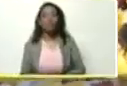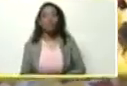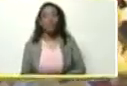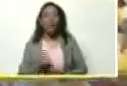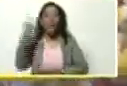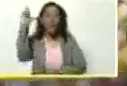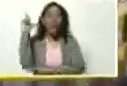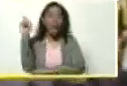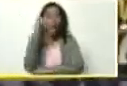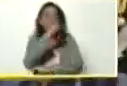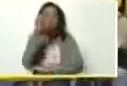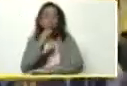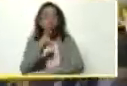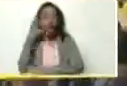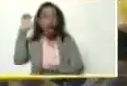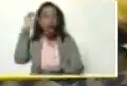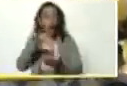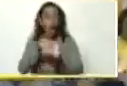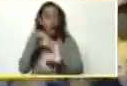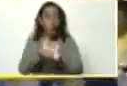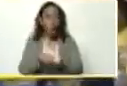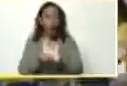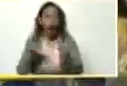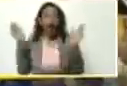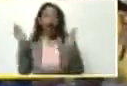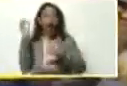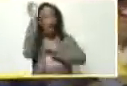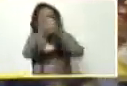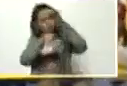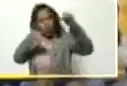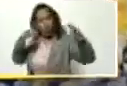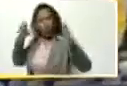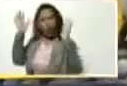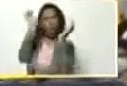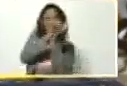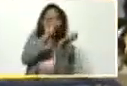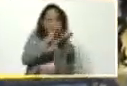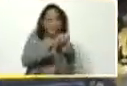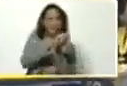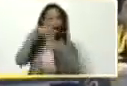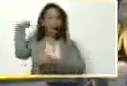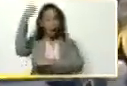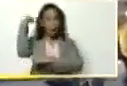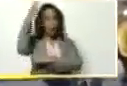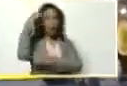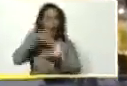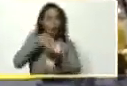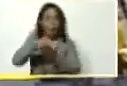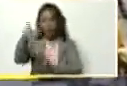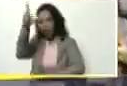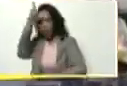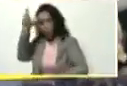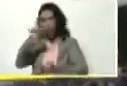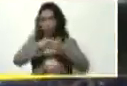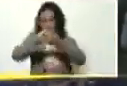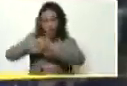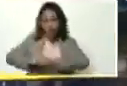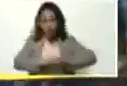Lara, Zulia, Aragua, Amazonas, no, Esparta, Apure, Carabobo, Falcón,